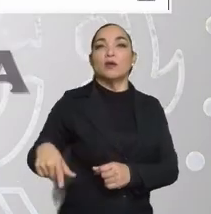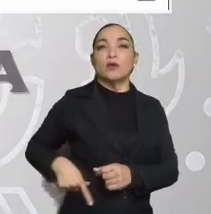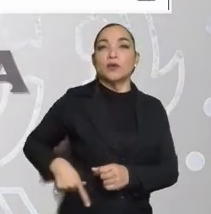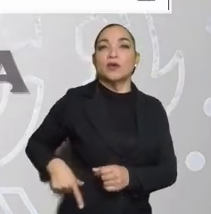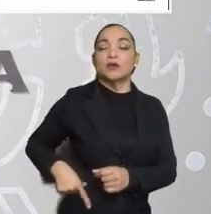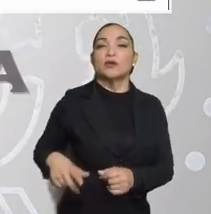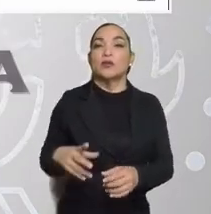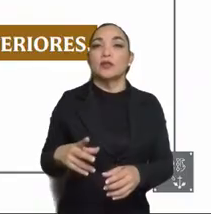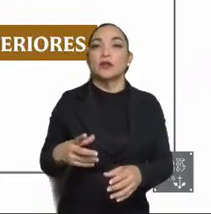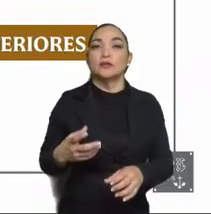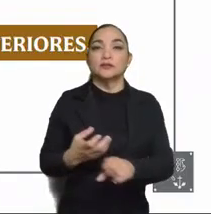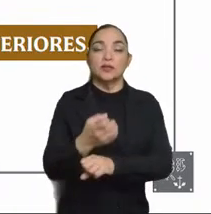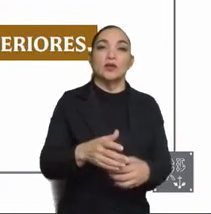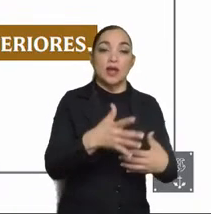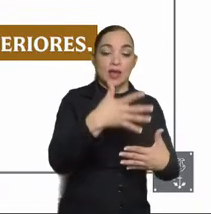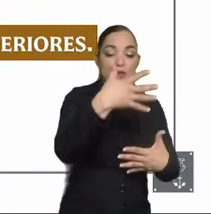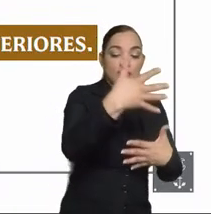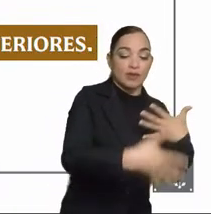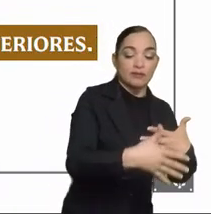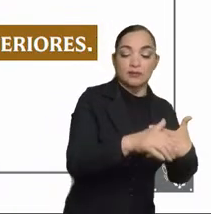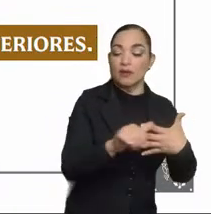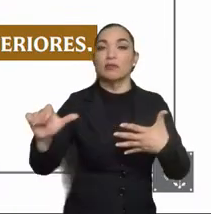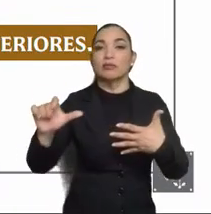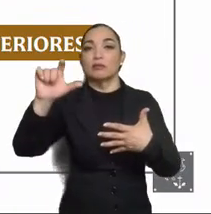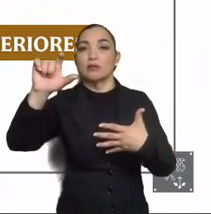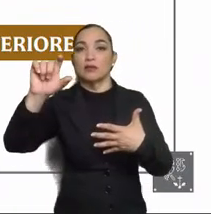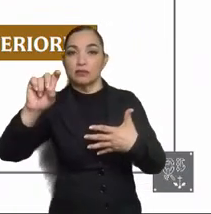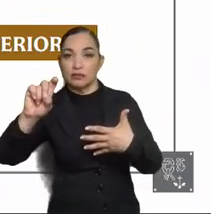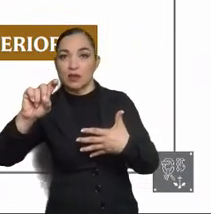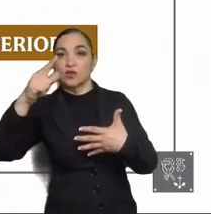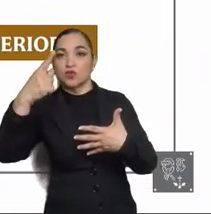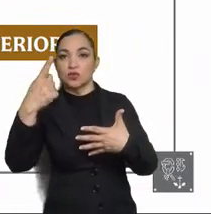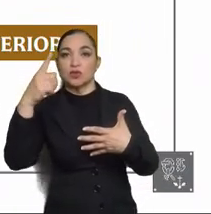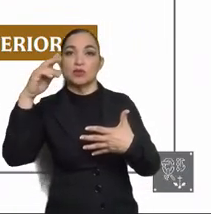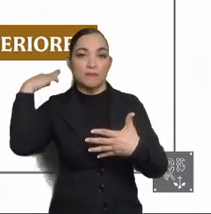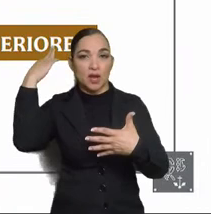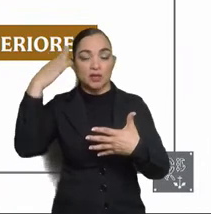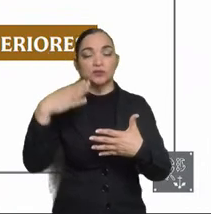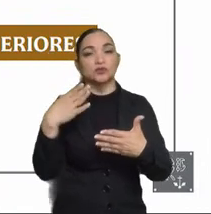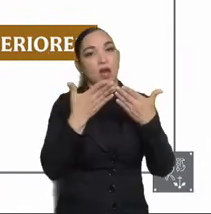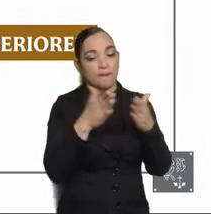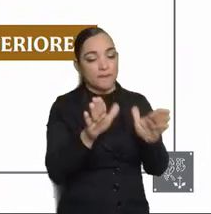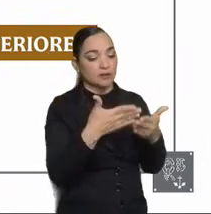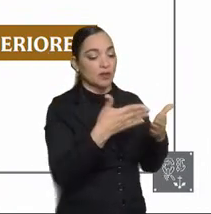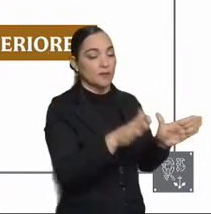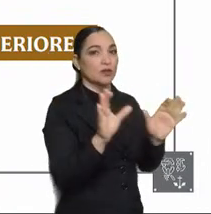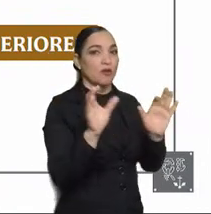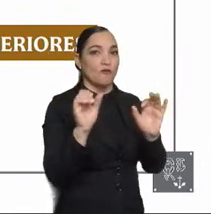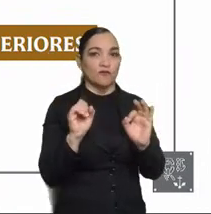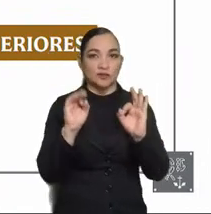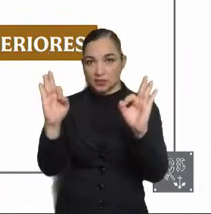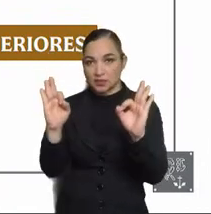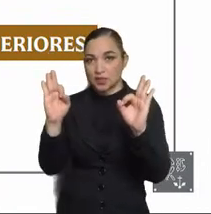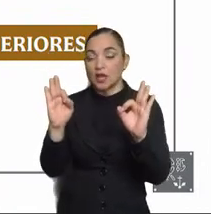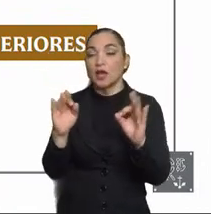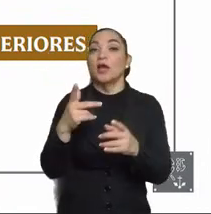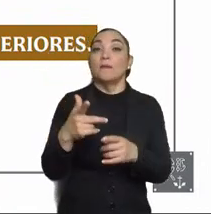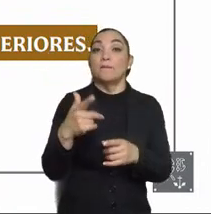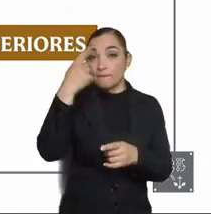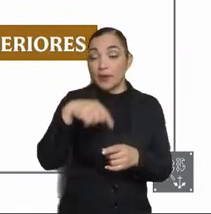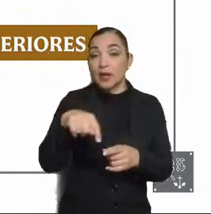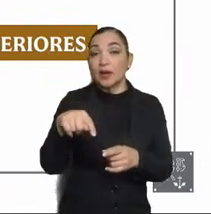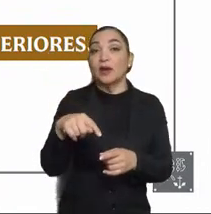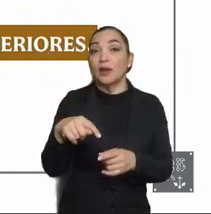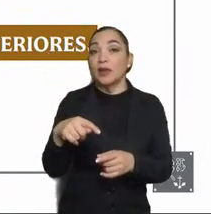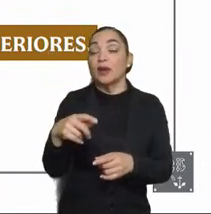31 de marzo van a estar abiertos todas las recaudaciones, todos los módulos y colecturías del estado,